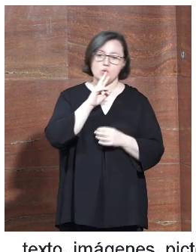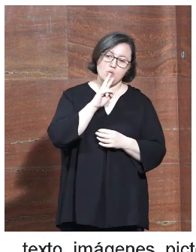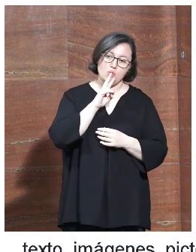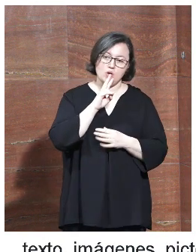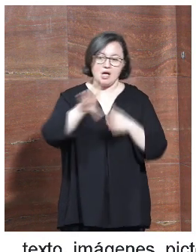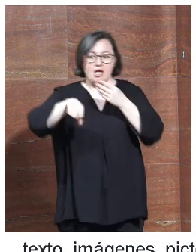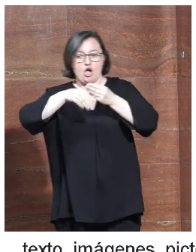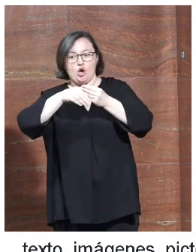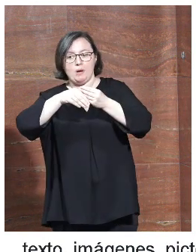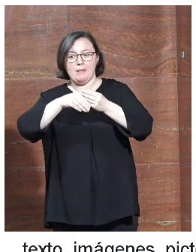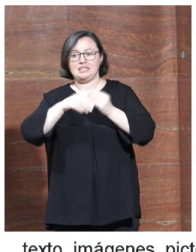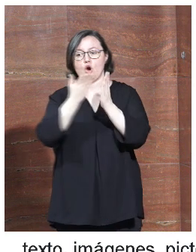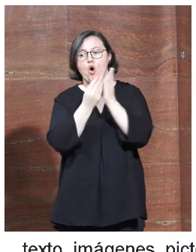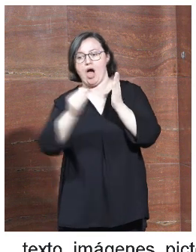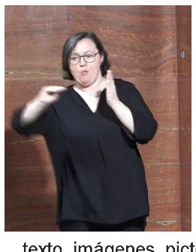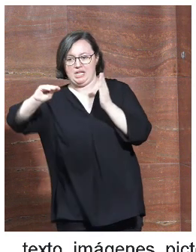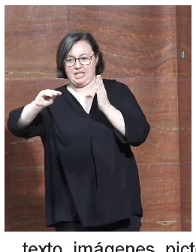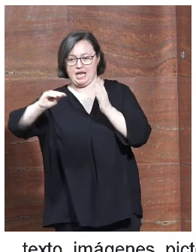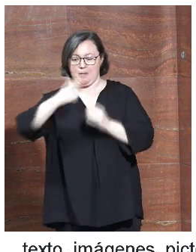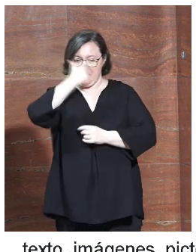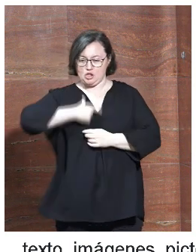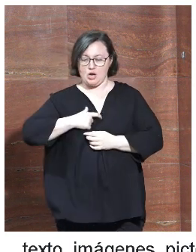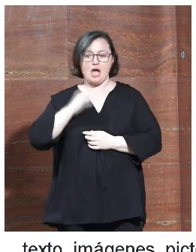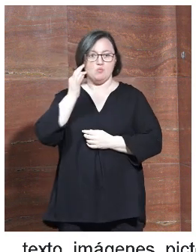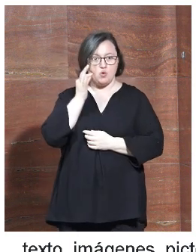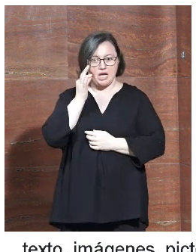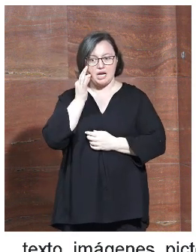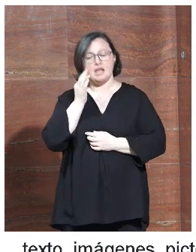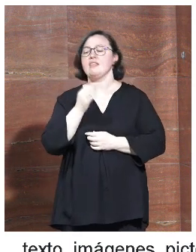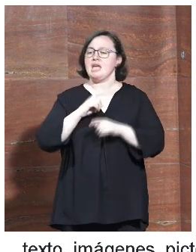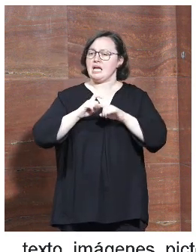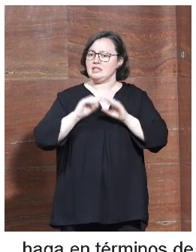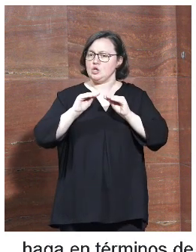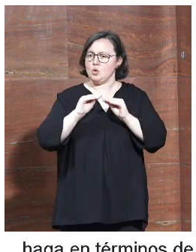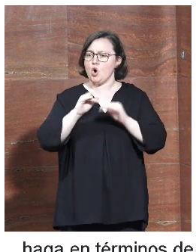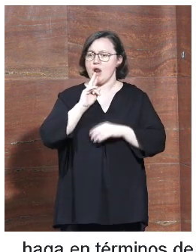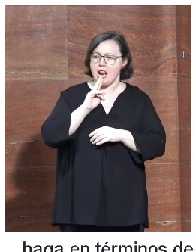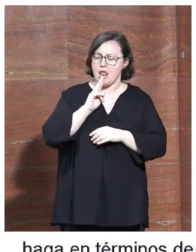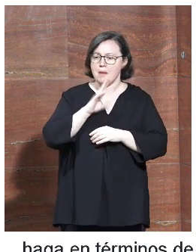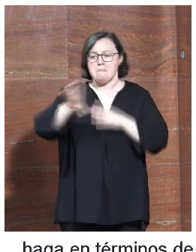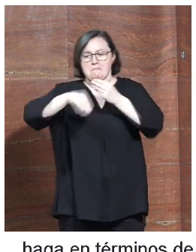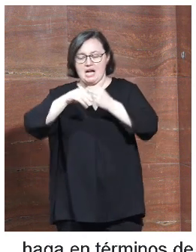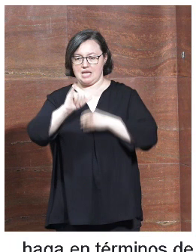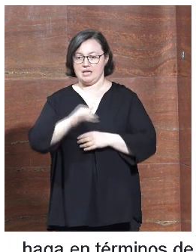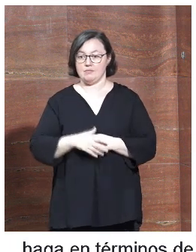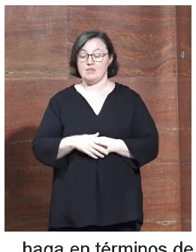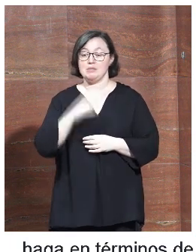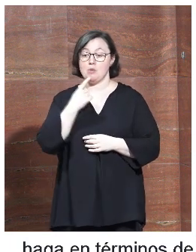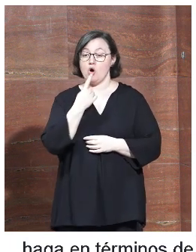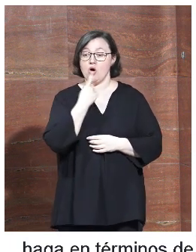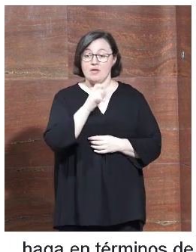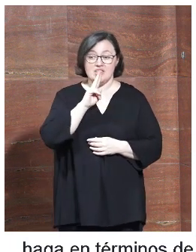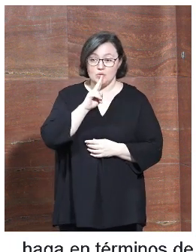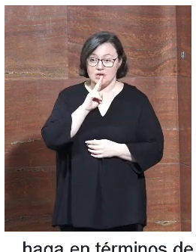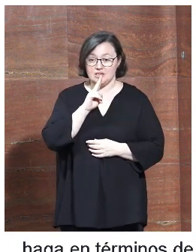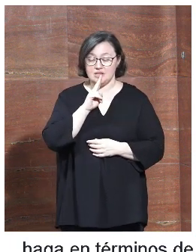o aumentar la comunicación que de por sí la persona, la mujer, tiene con carácter oral. Y esa disartria puede llegar a